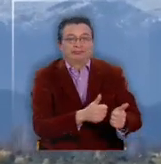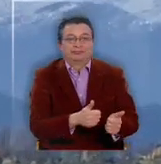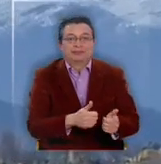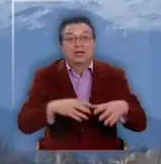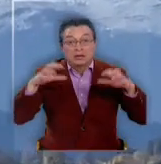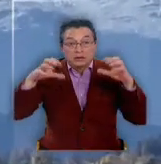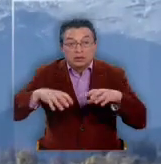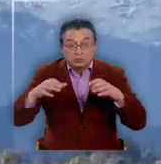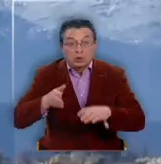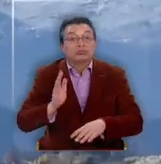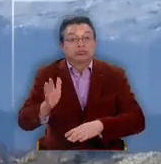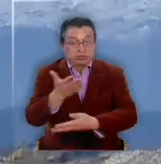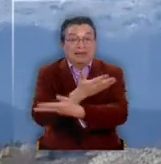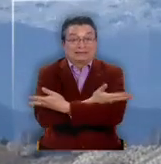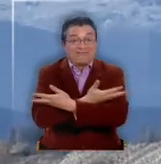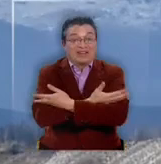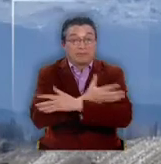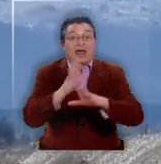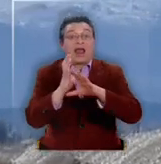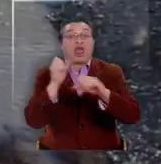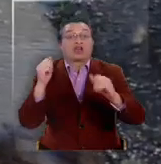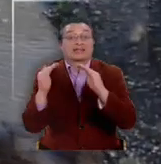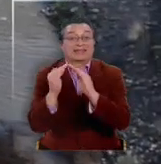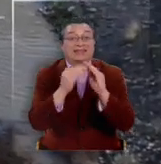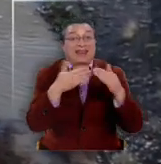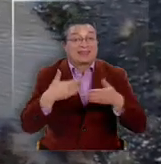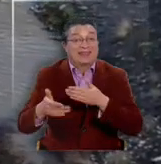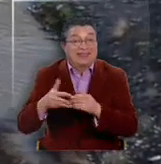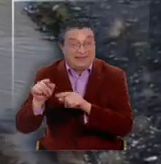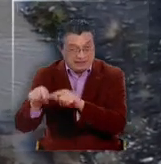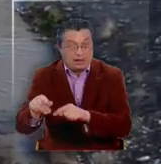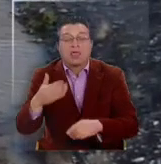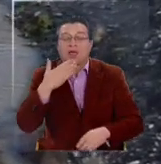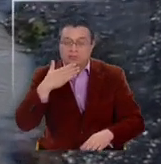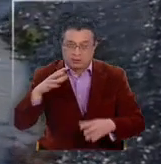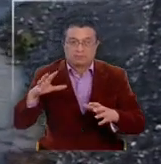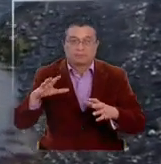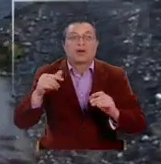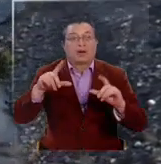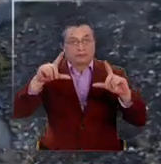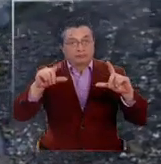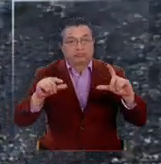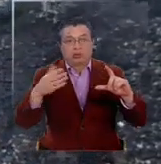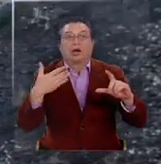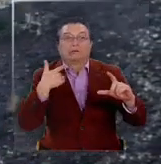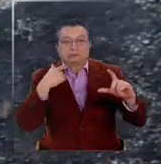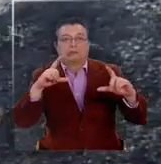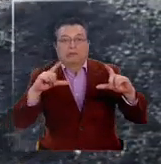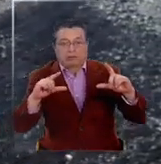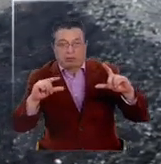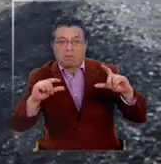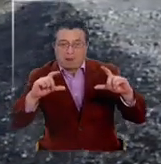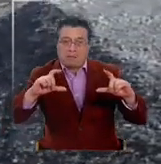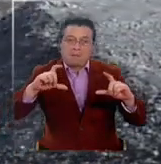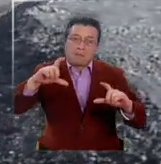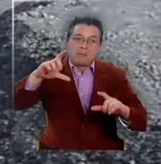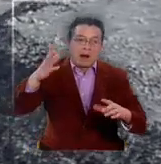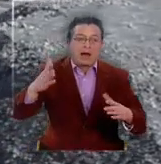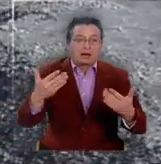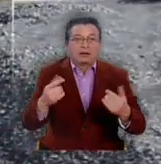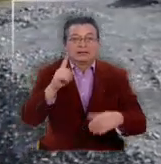no cesarán en San Felipe y los Andes. Buena noticia para restar porcentaje al déficit de agua, que